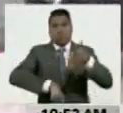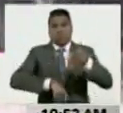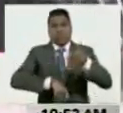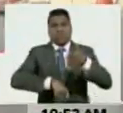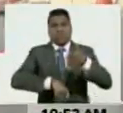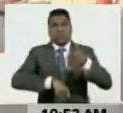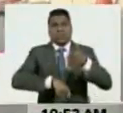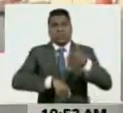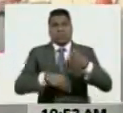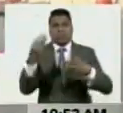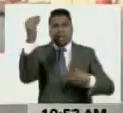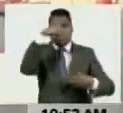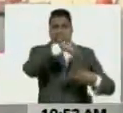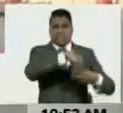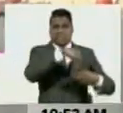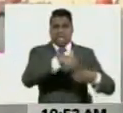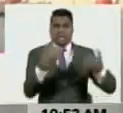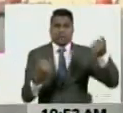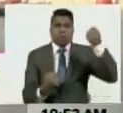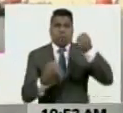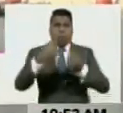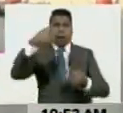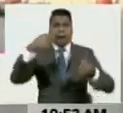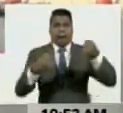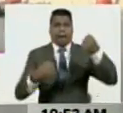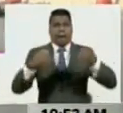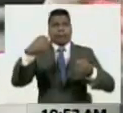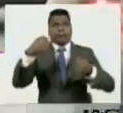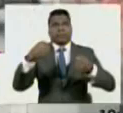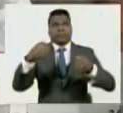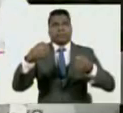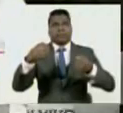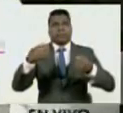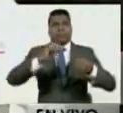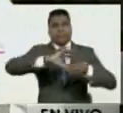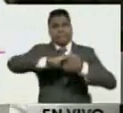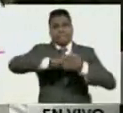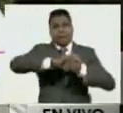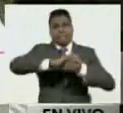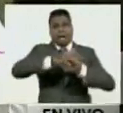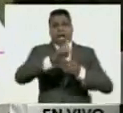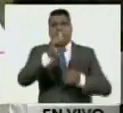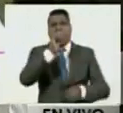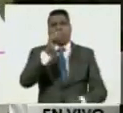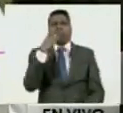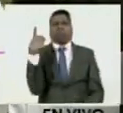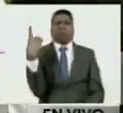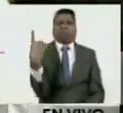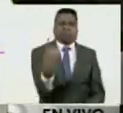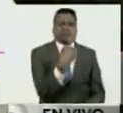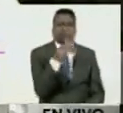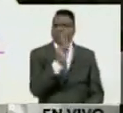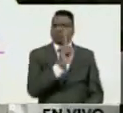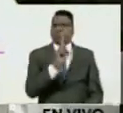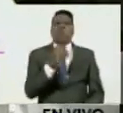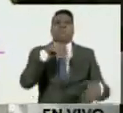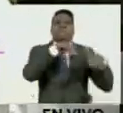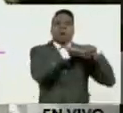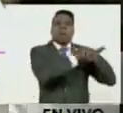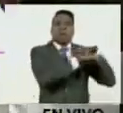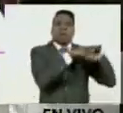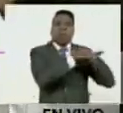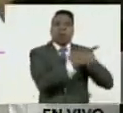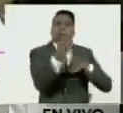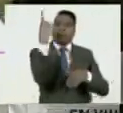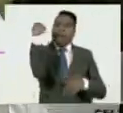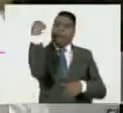tener dentro de los vehículos envases tapados y destapados de bebidas alcohólicas, debía ir en las maletas de los vehículos, el